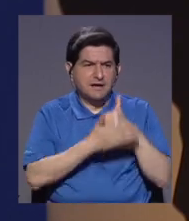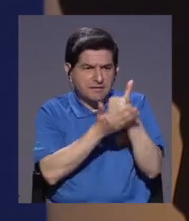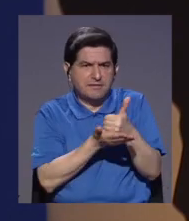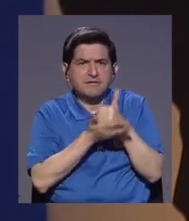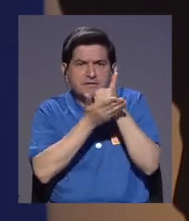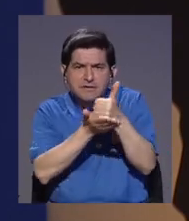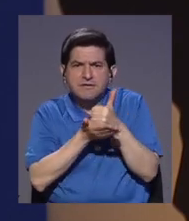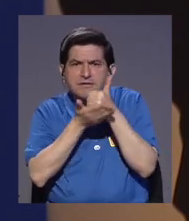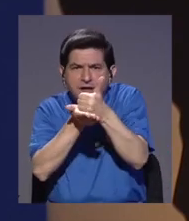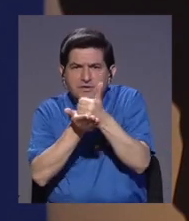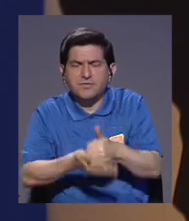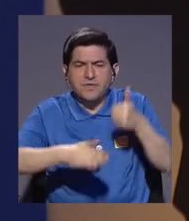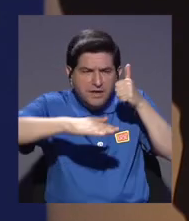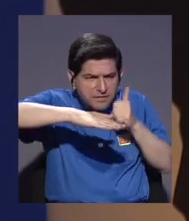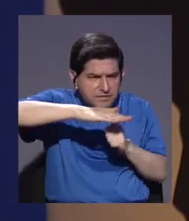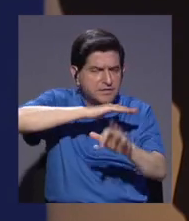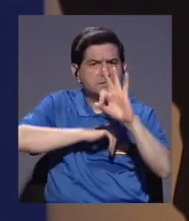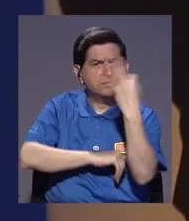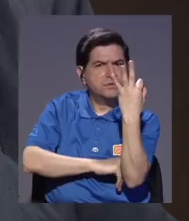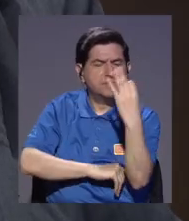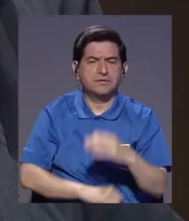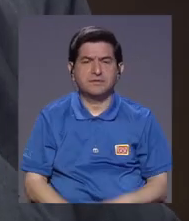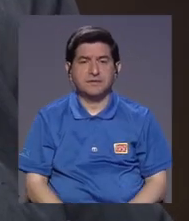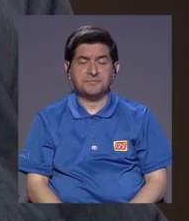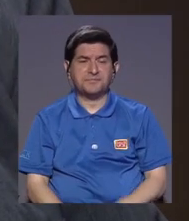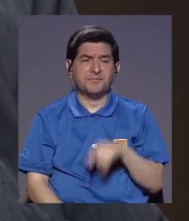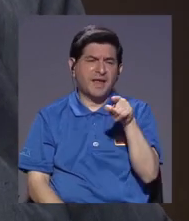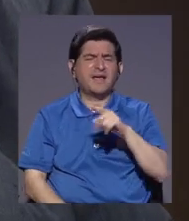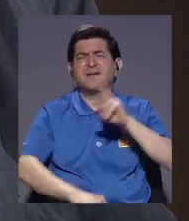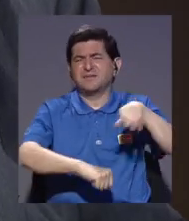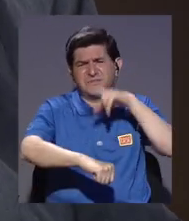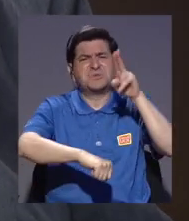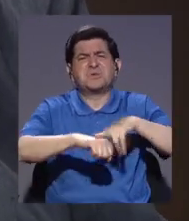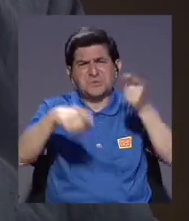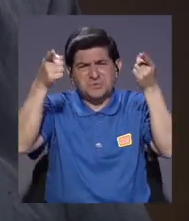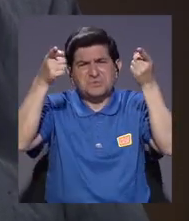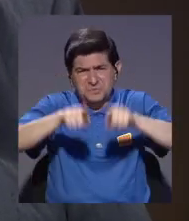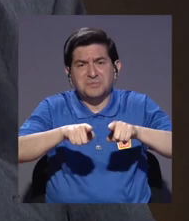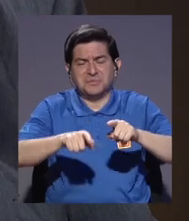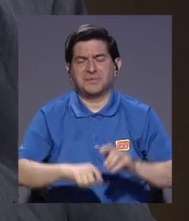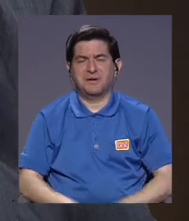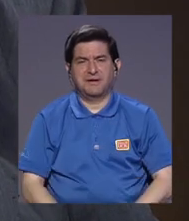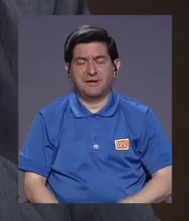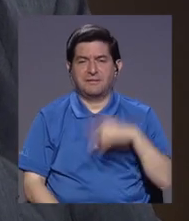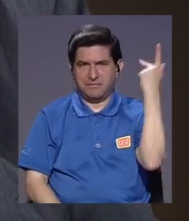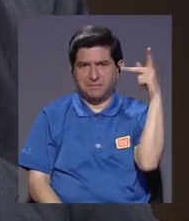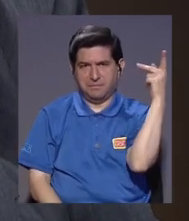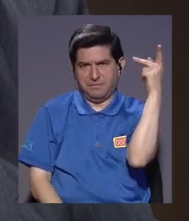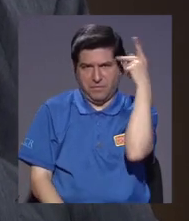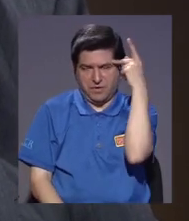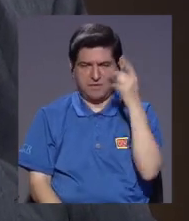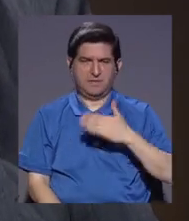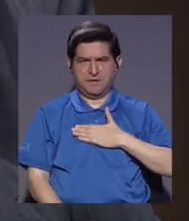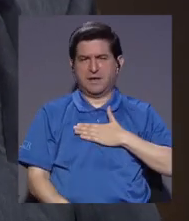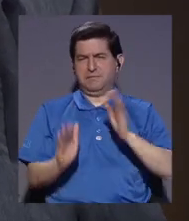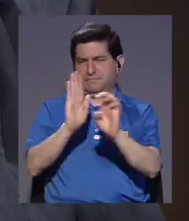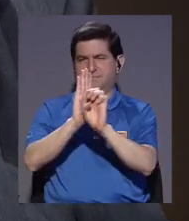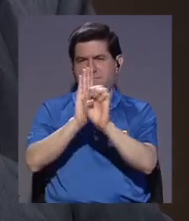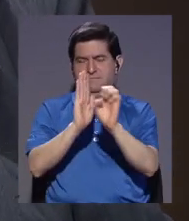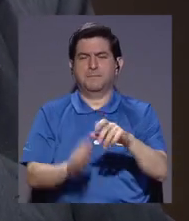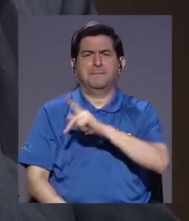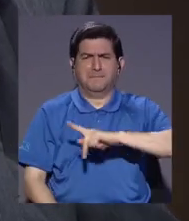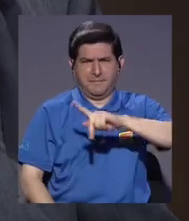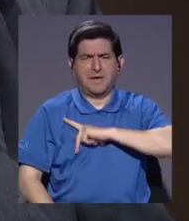manera oculta bueno eso es muy frecuente que suceda en la en la política a mí por